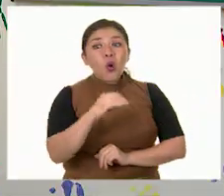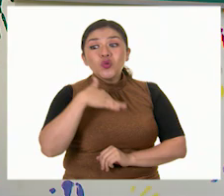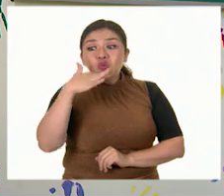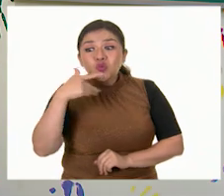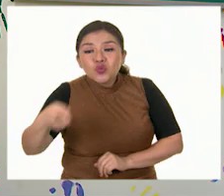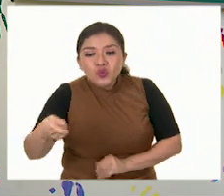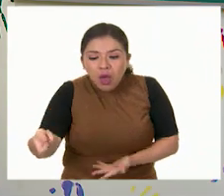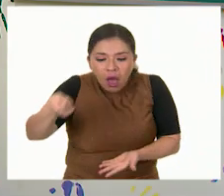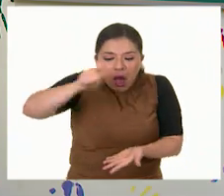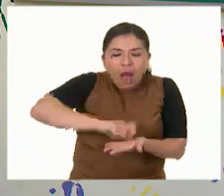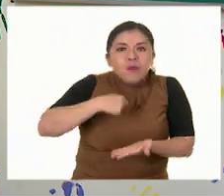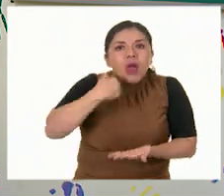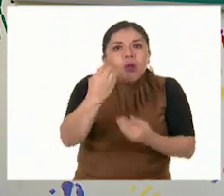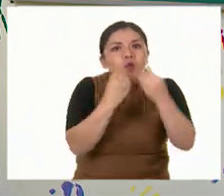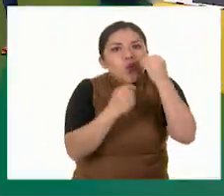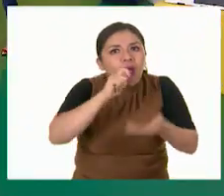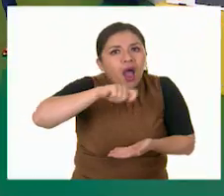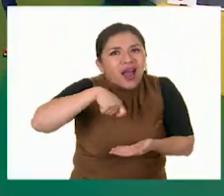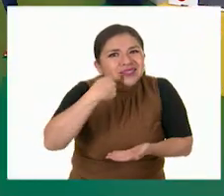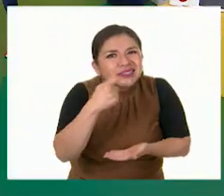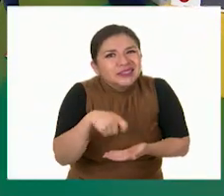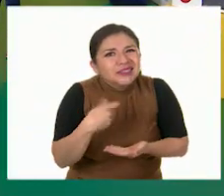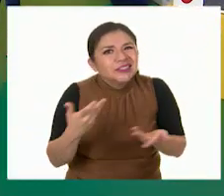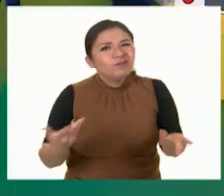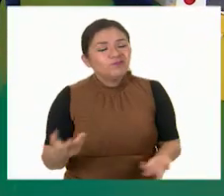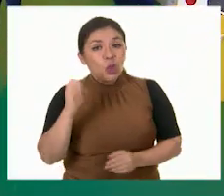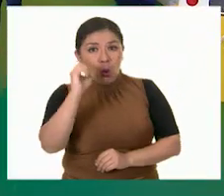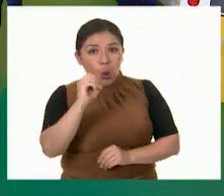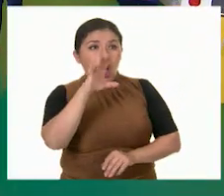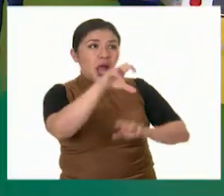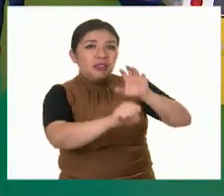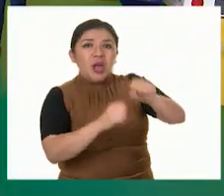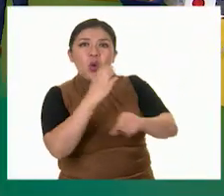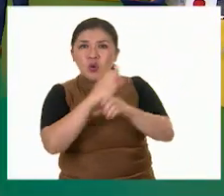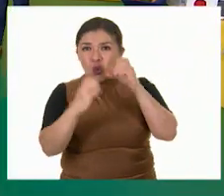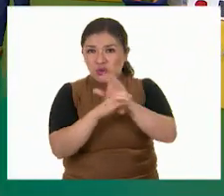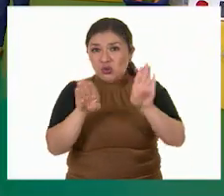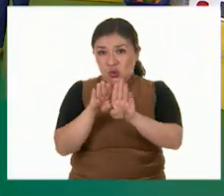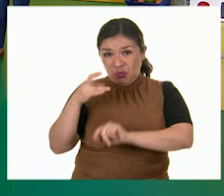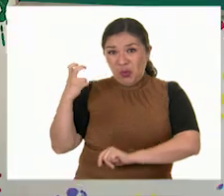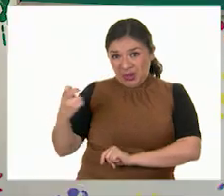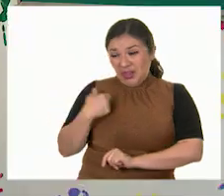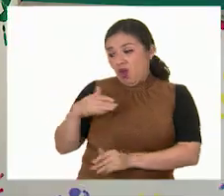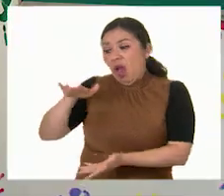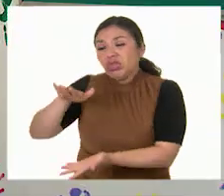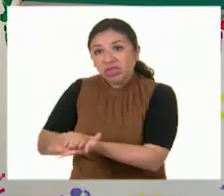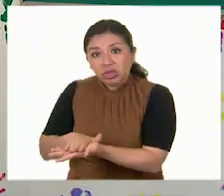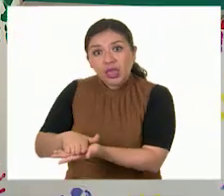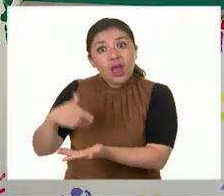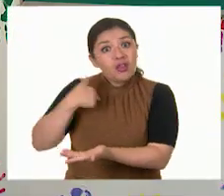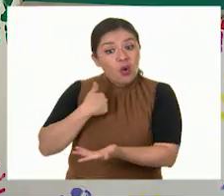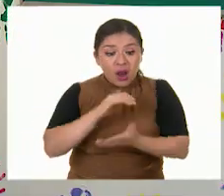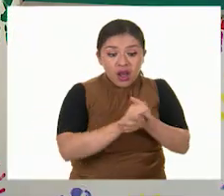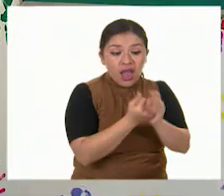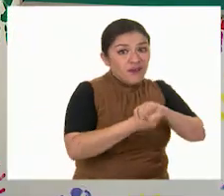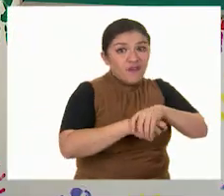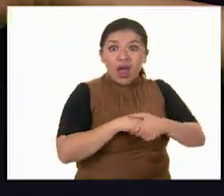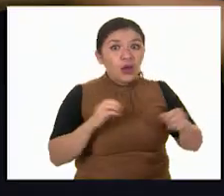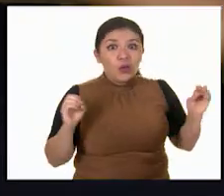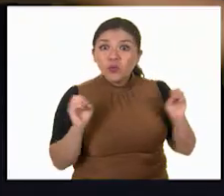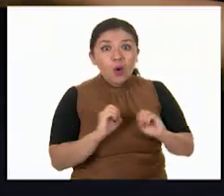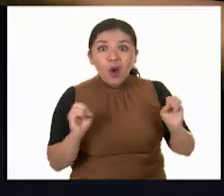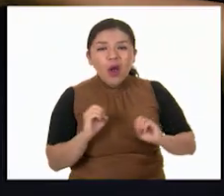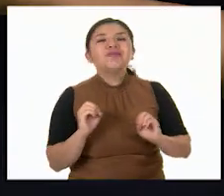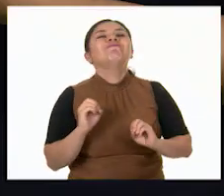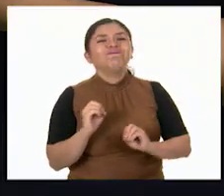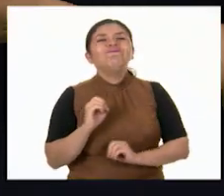nuestra comida. Cuando agarramos las cosas, como este objeto que acabo de agarrar yo, y no nos lavamos las manos,